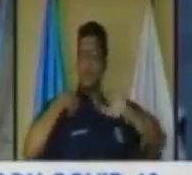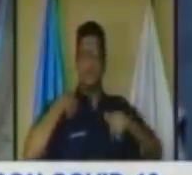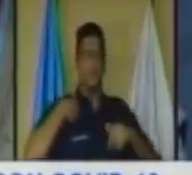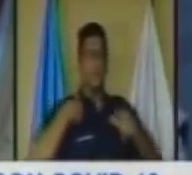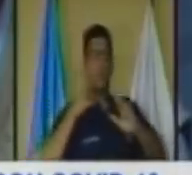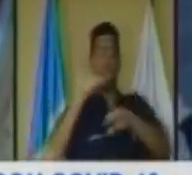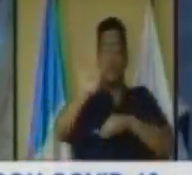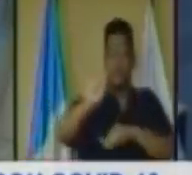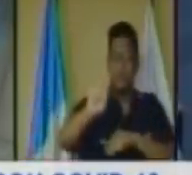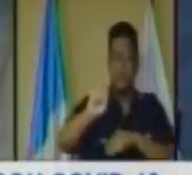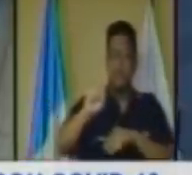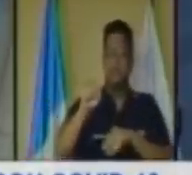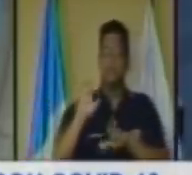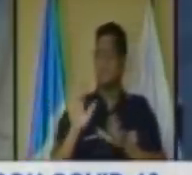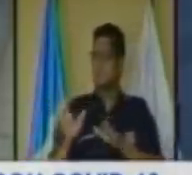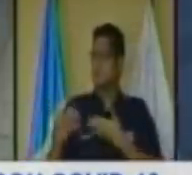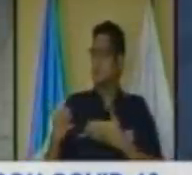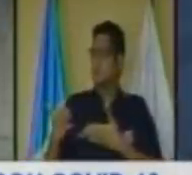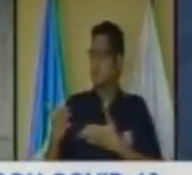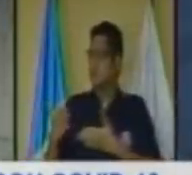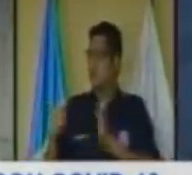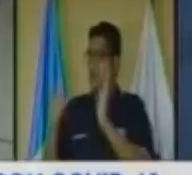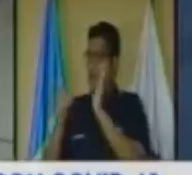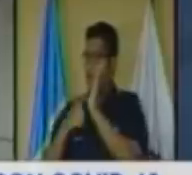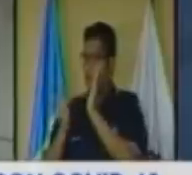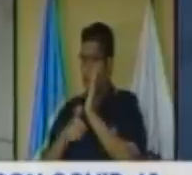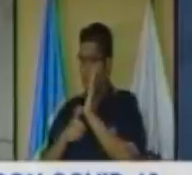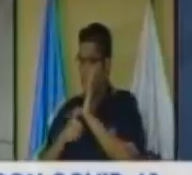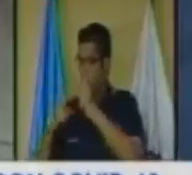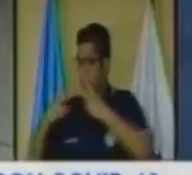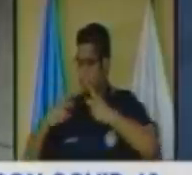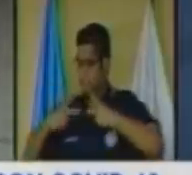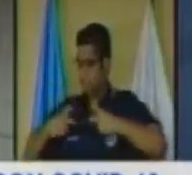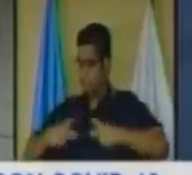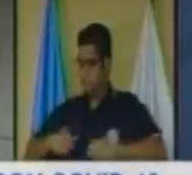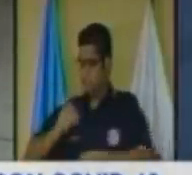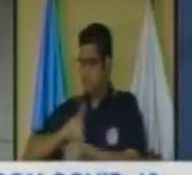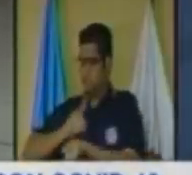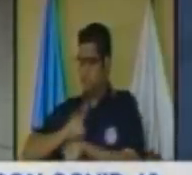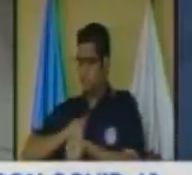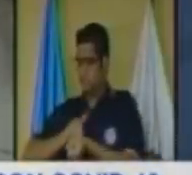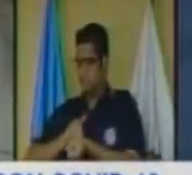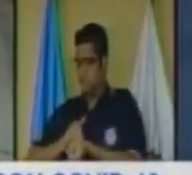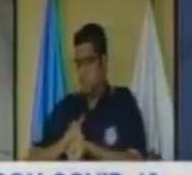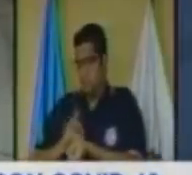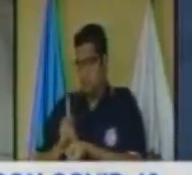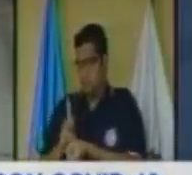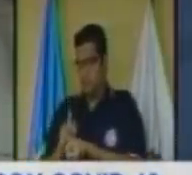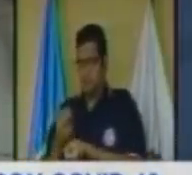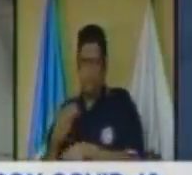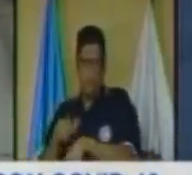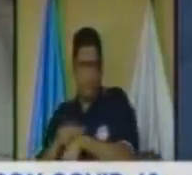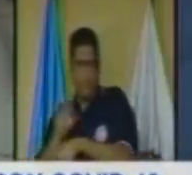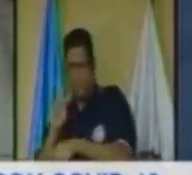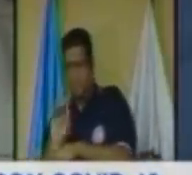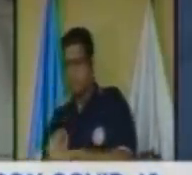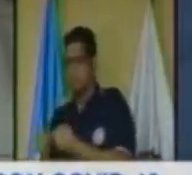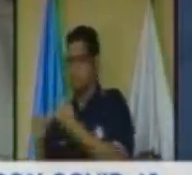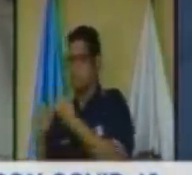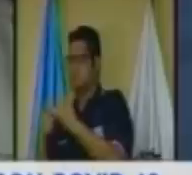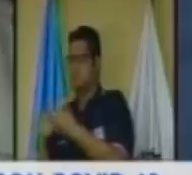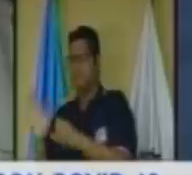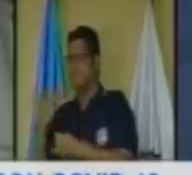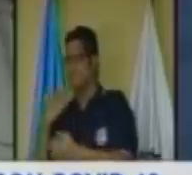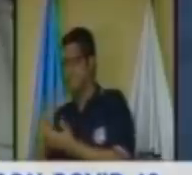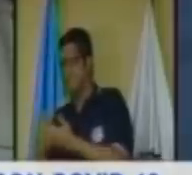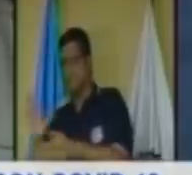último, previo a salir, pasará nuevamente a migración para el proceso final de